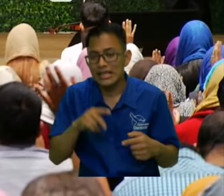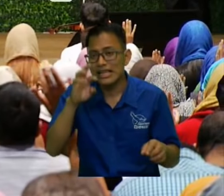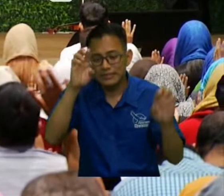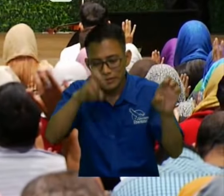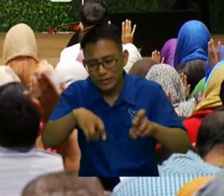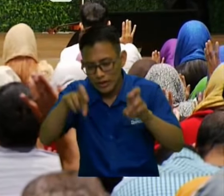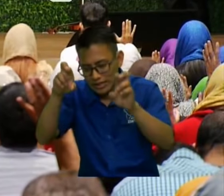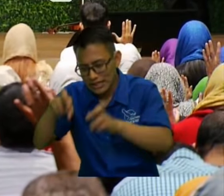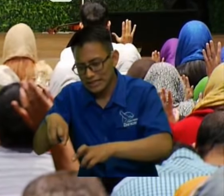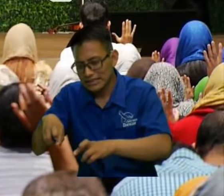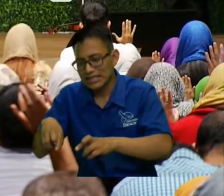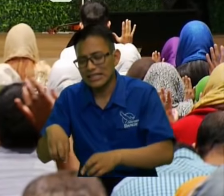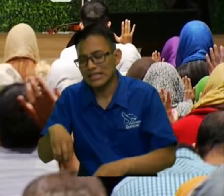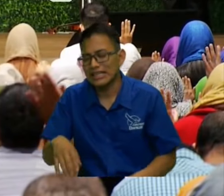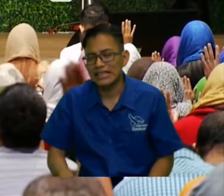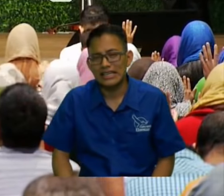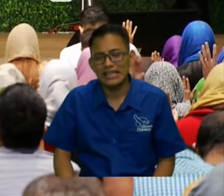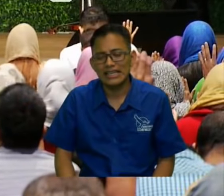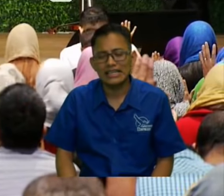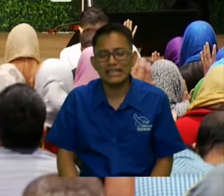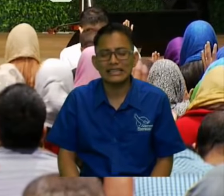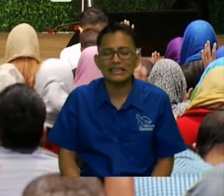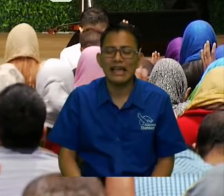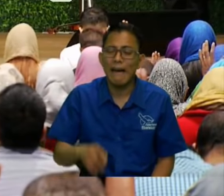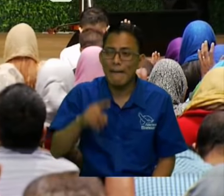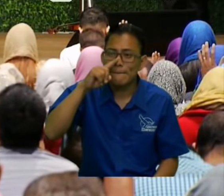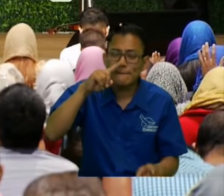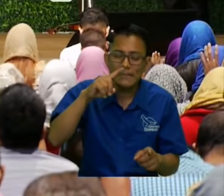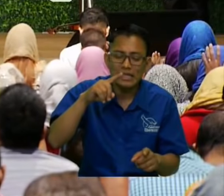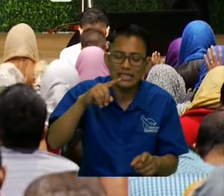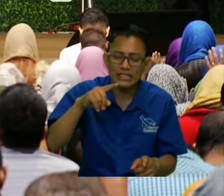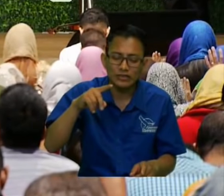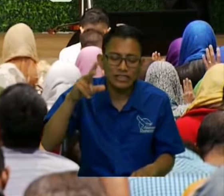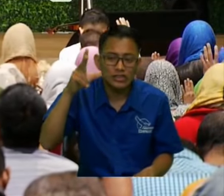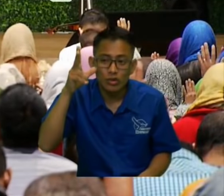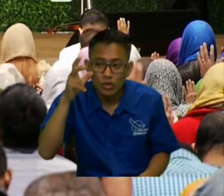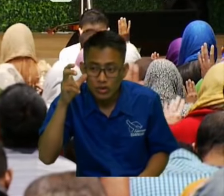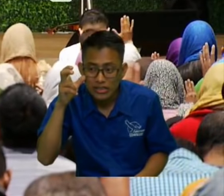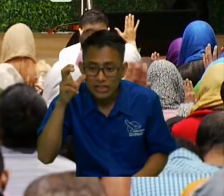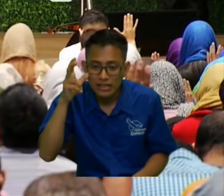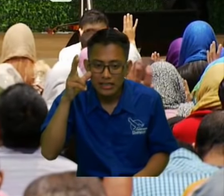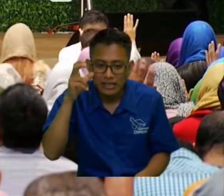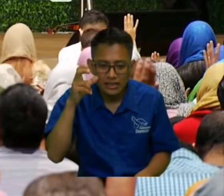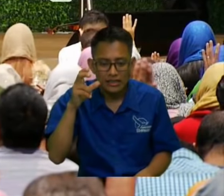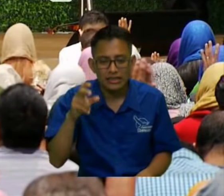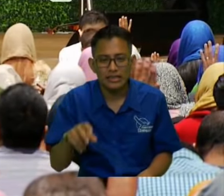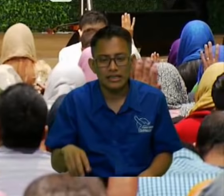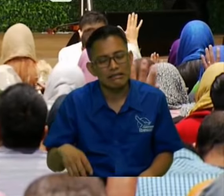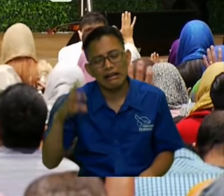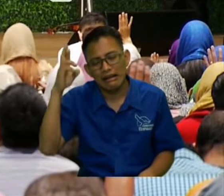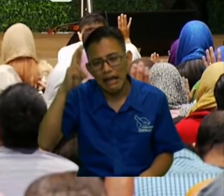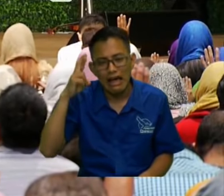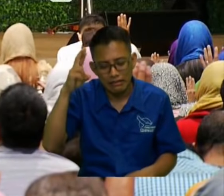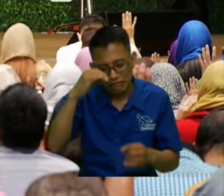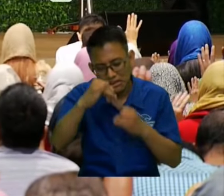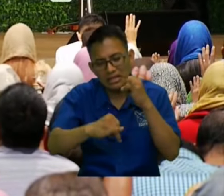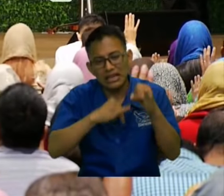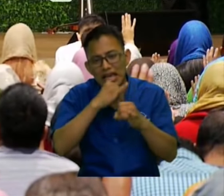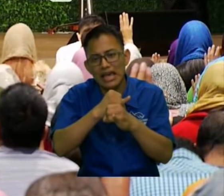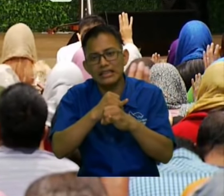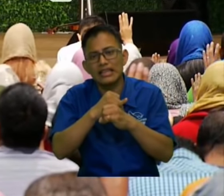oyendo por los diferentes medios de comunicación masiva, por favor, que sus familias también alcancen esta gran bendición. Pero te pedimos